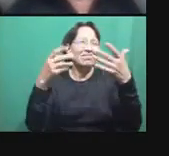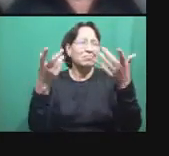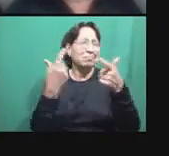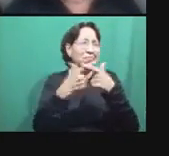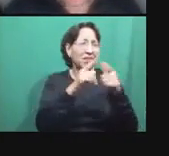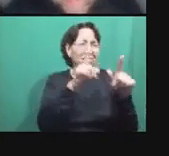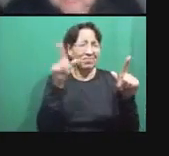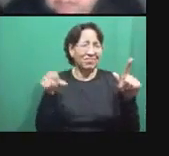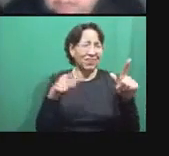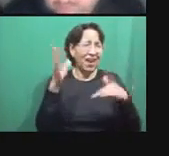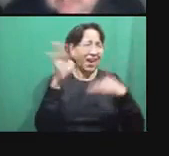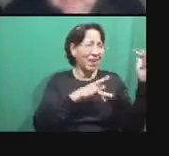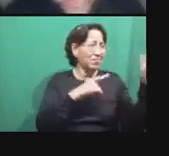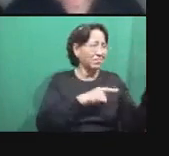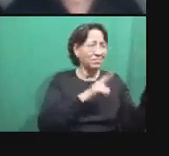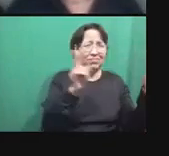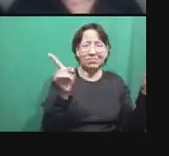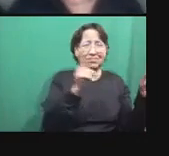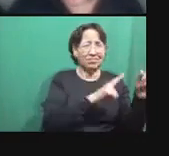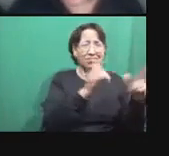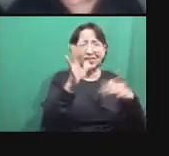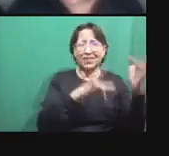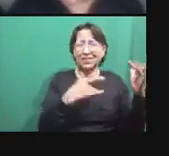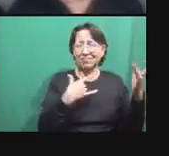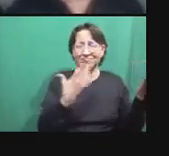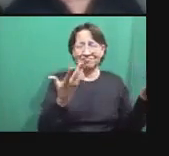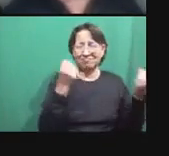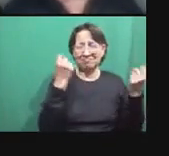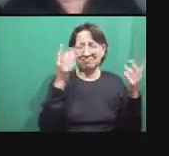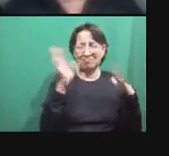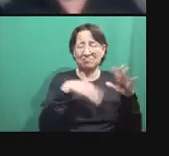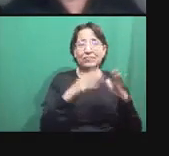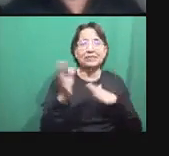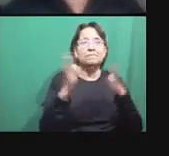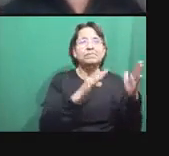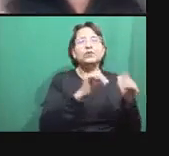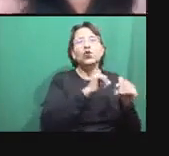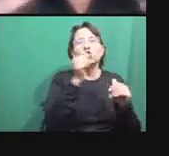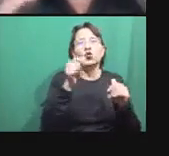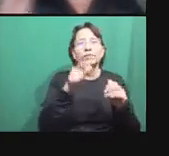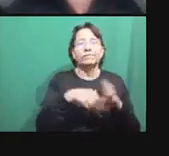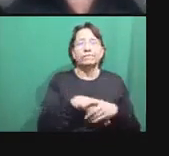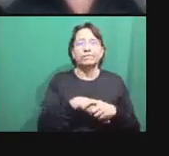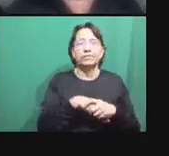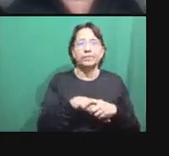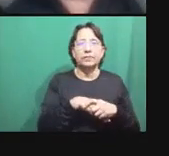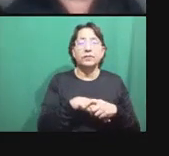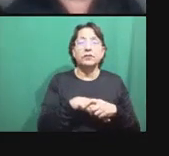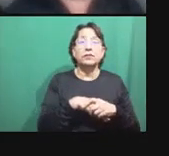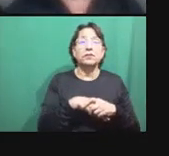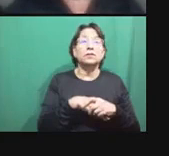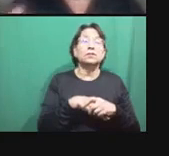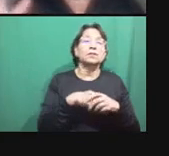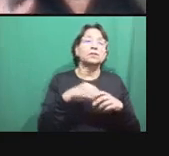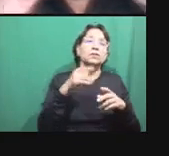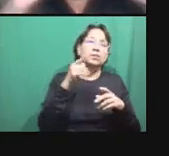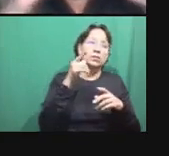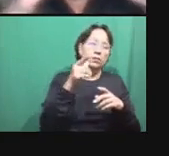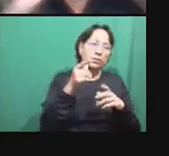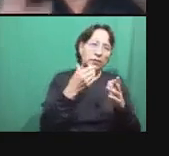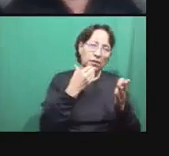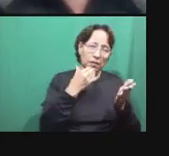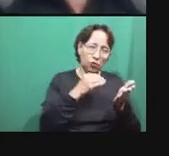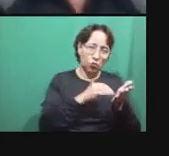Y recurro aquí a otro argumento que me parece fundamental, y es como cuando tú construyes en términos